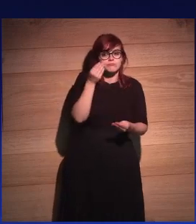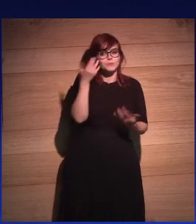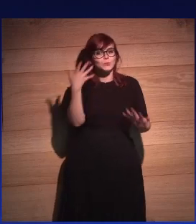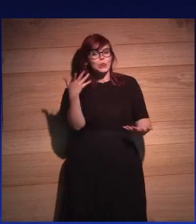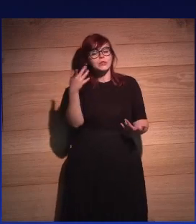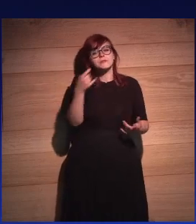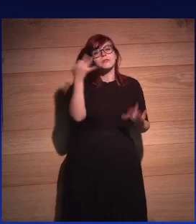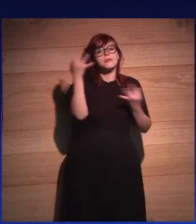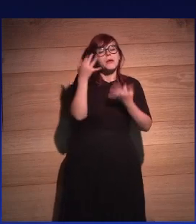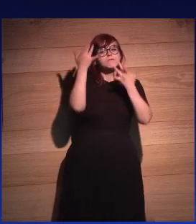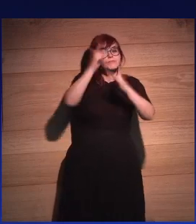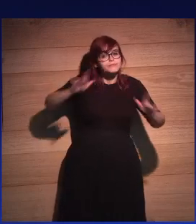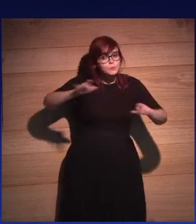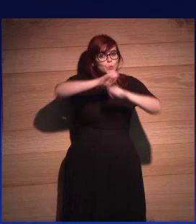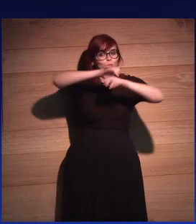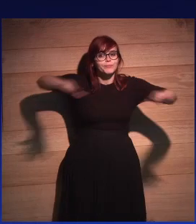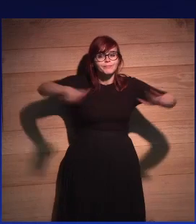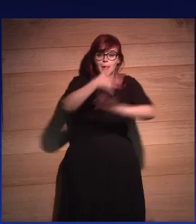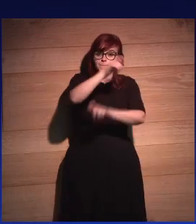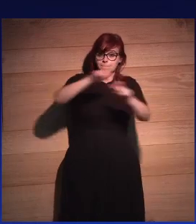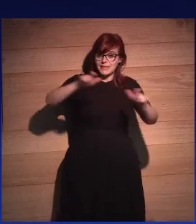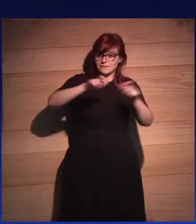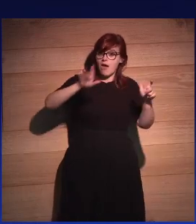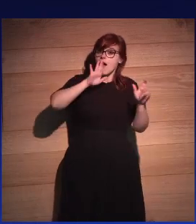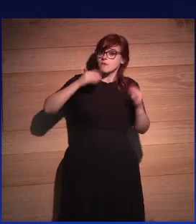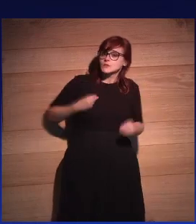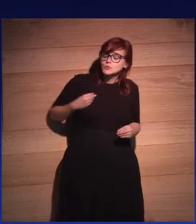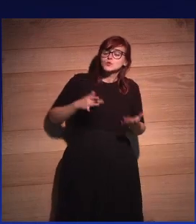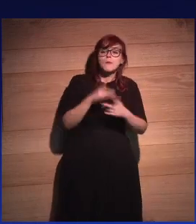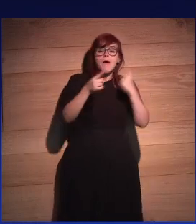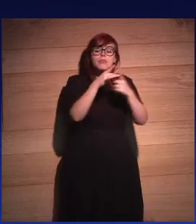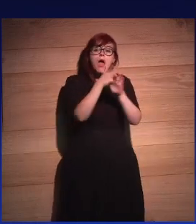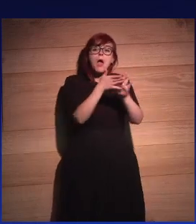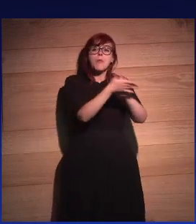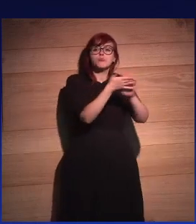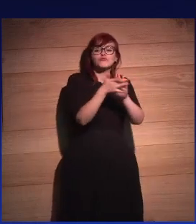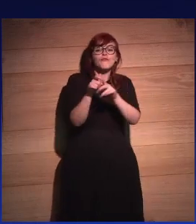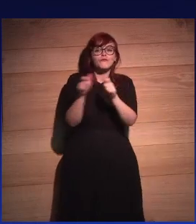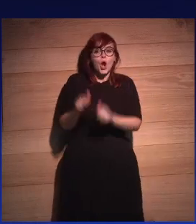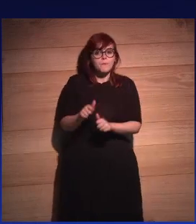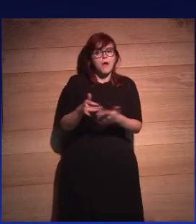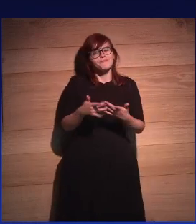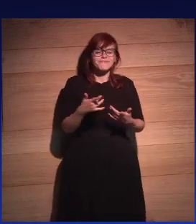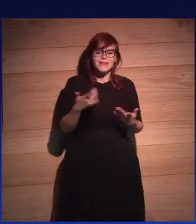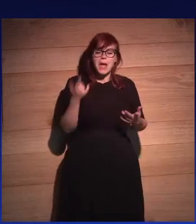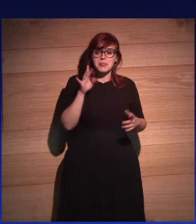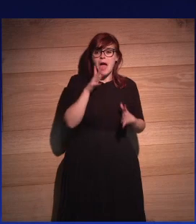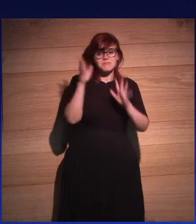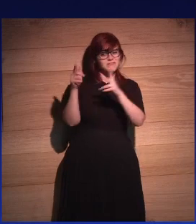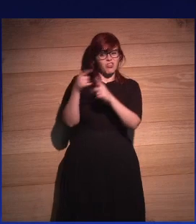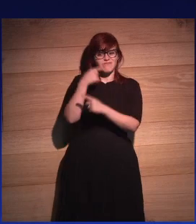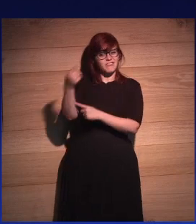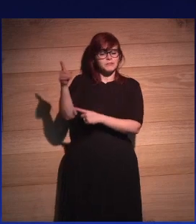tienes que transmitir eso. Las empresas, a veces hablamos de ellas de una manera, y yo siempre lo digo también de las